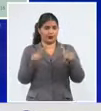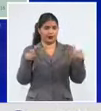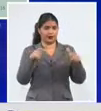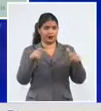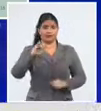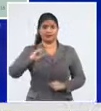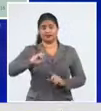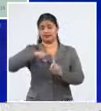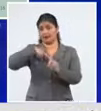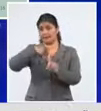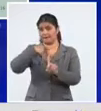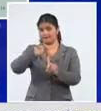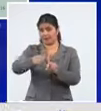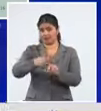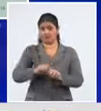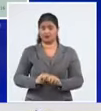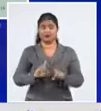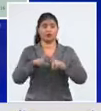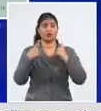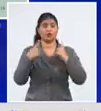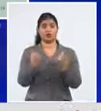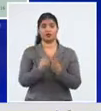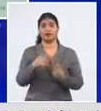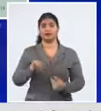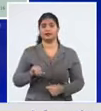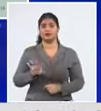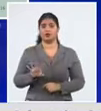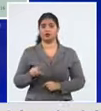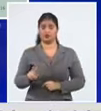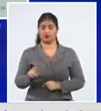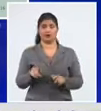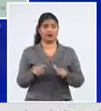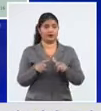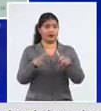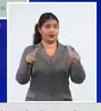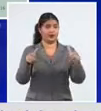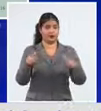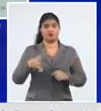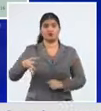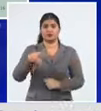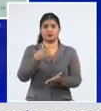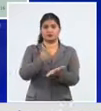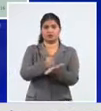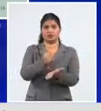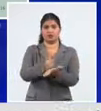661 en total. La cifra más elevada en el municipio de Santiago,